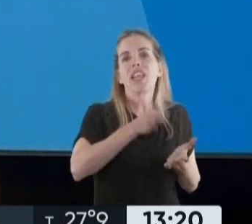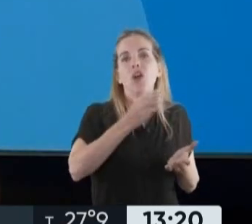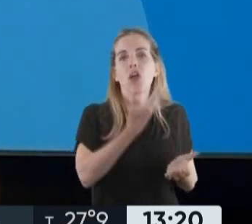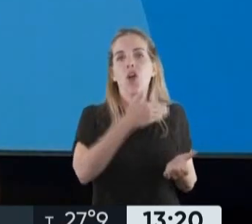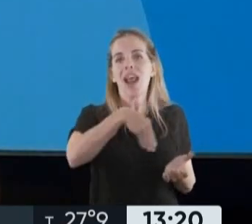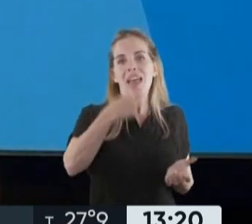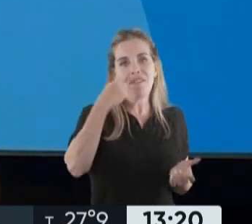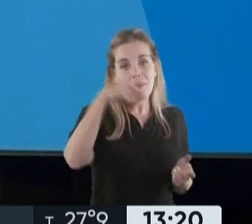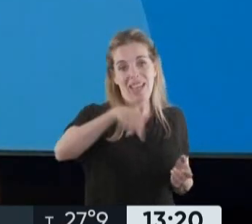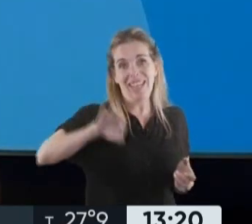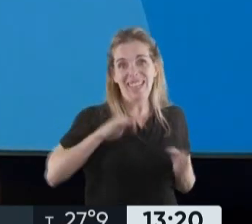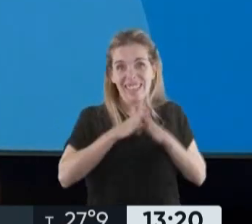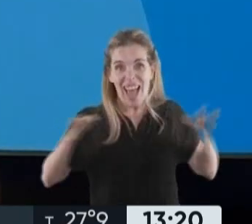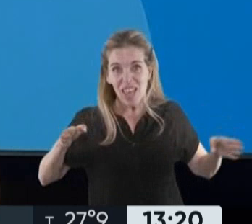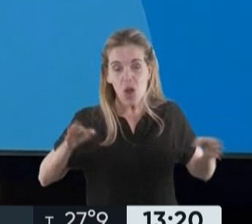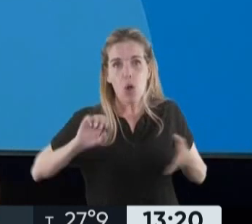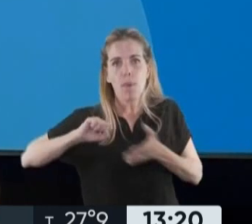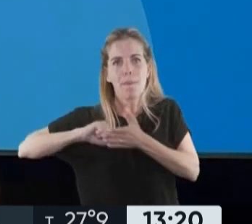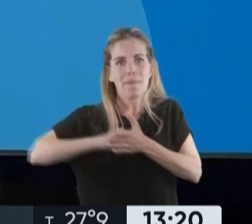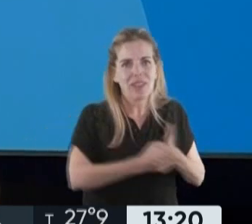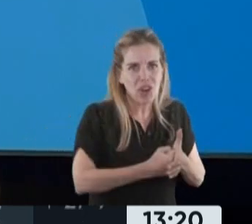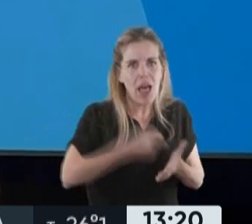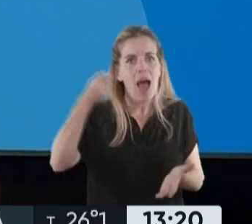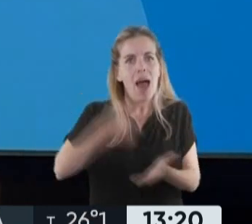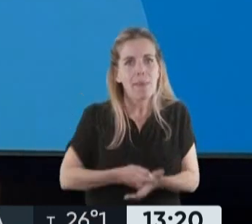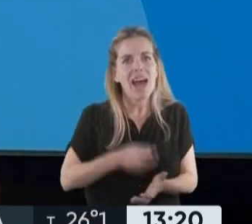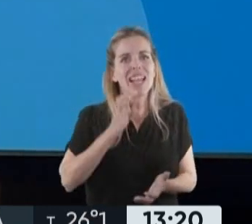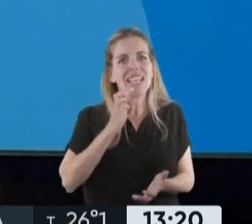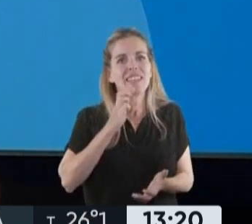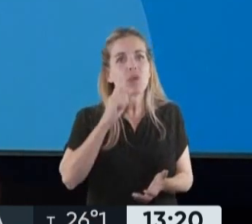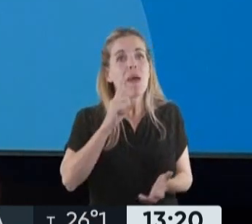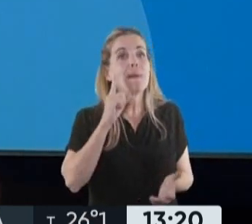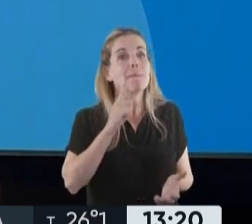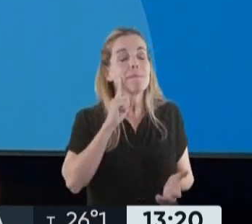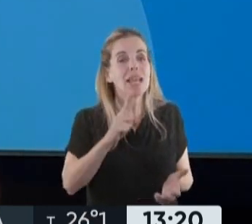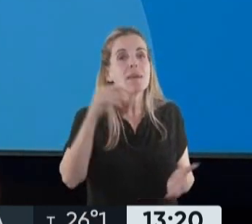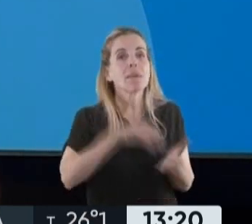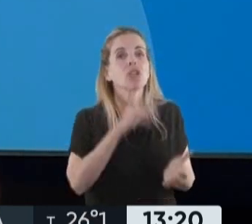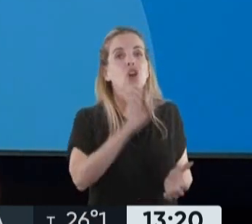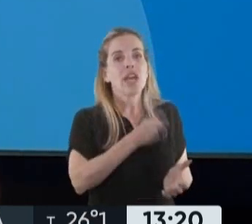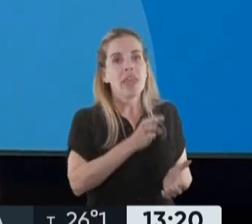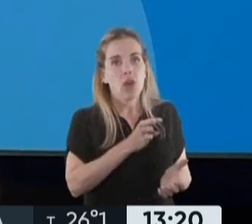obligaba a pagar 19.000 millones de dólares. Había que despejar esos